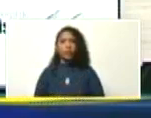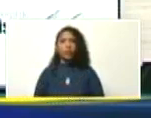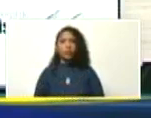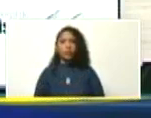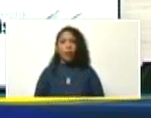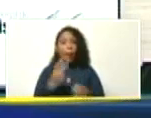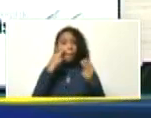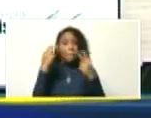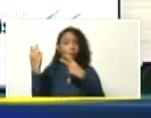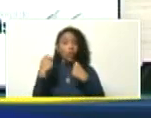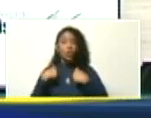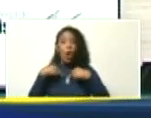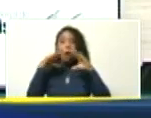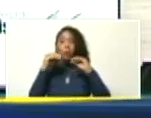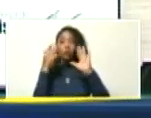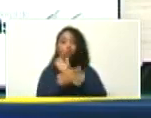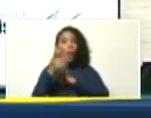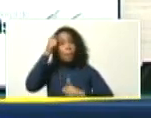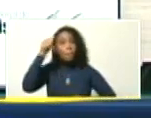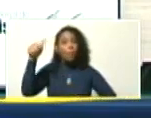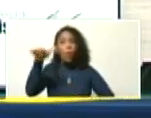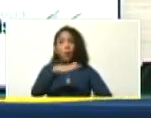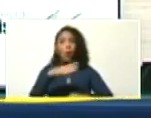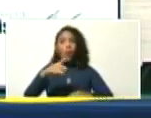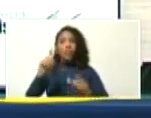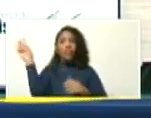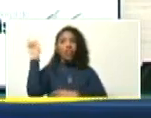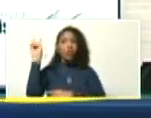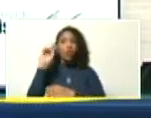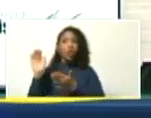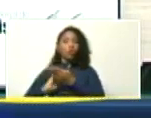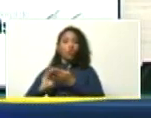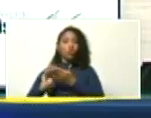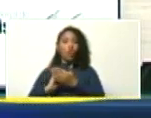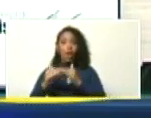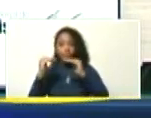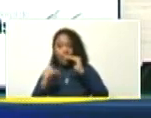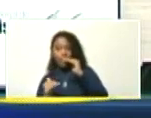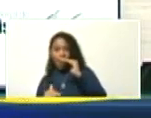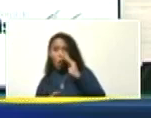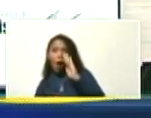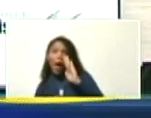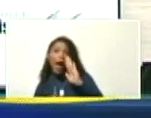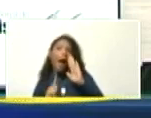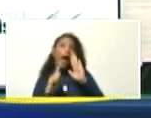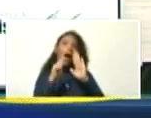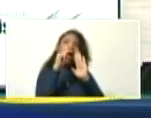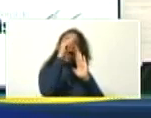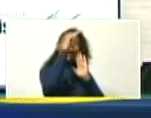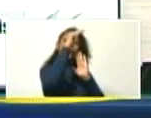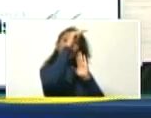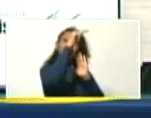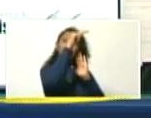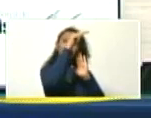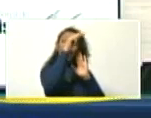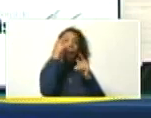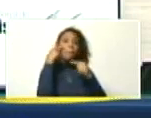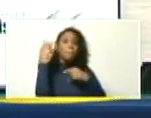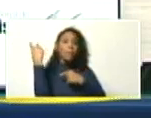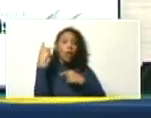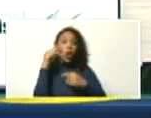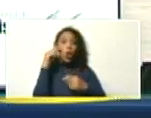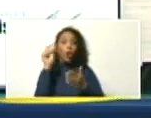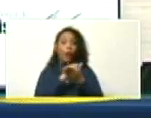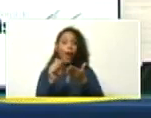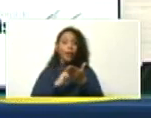Miren, yo estoy hablando que el pueblo de Venezuela genera soluciones de abajo hacia arriba. Y miran lo que escribe este padre, de